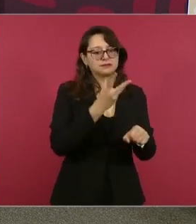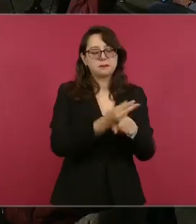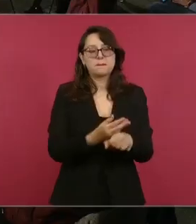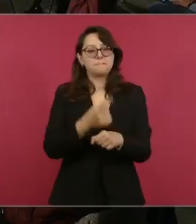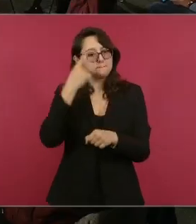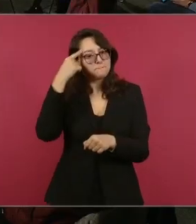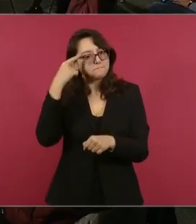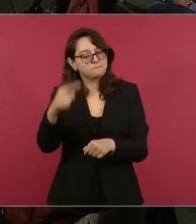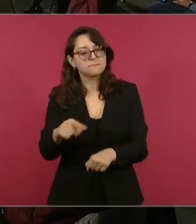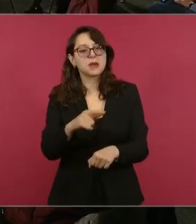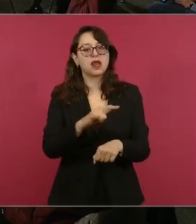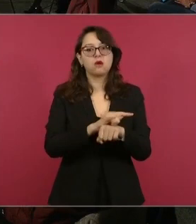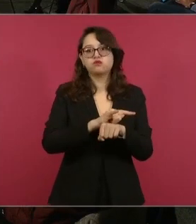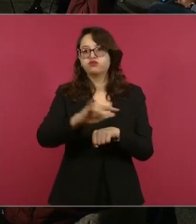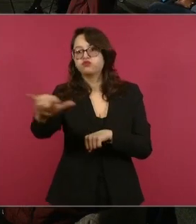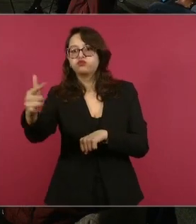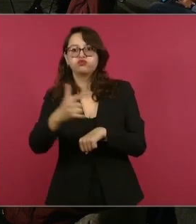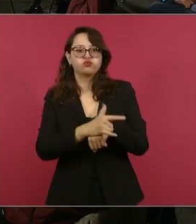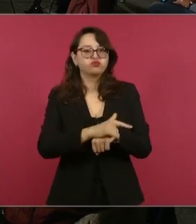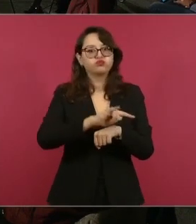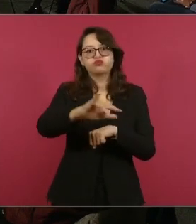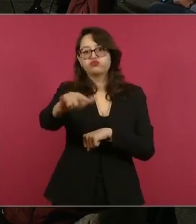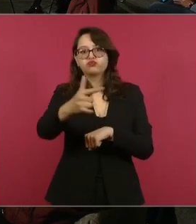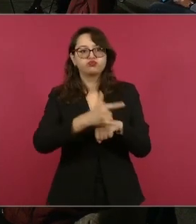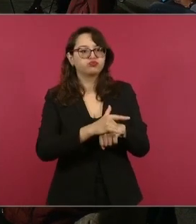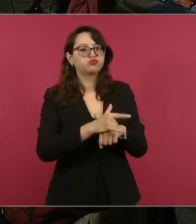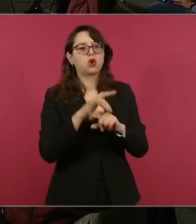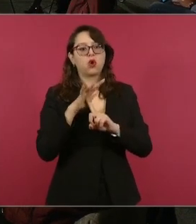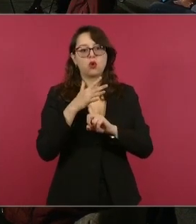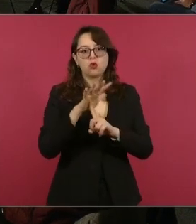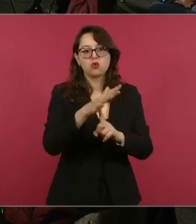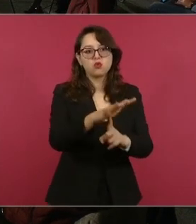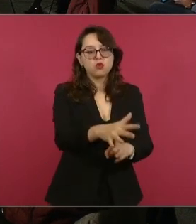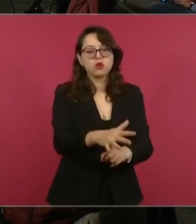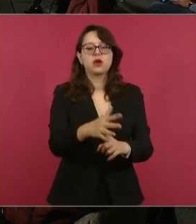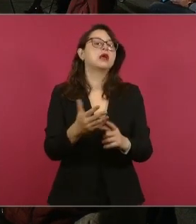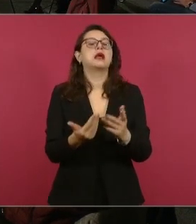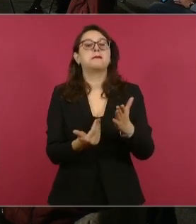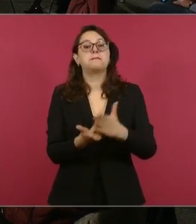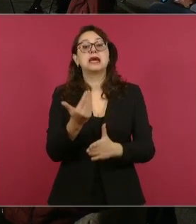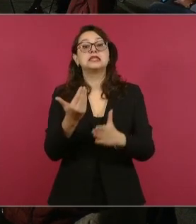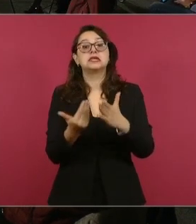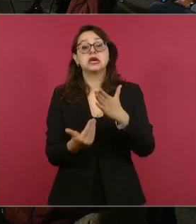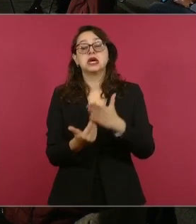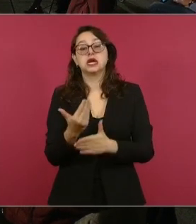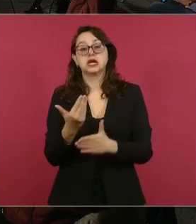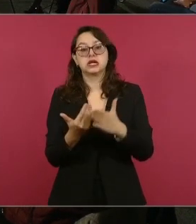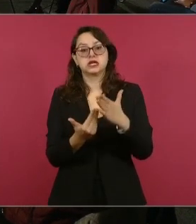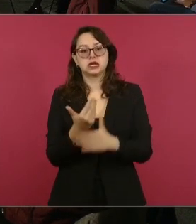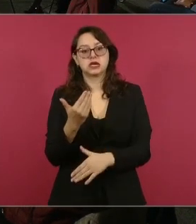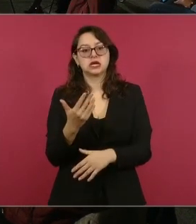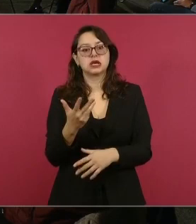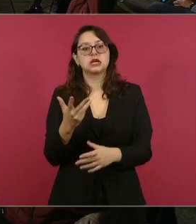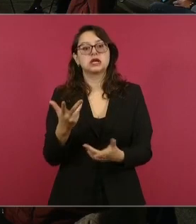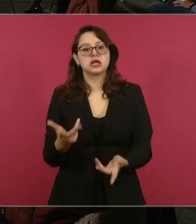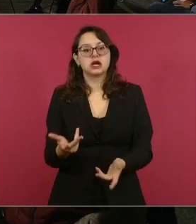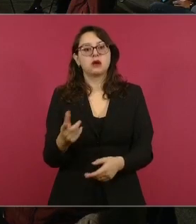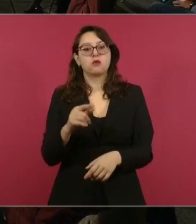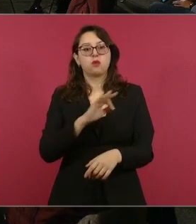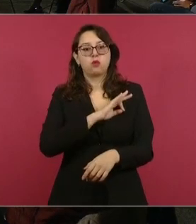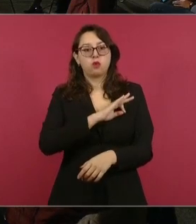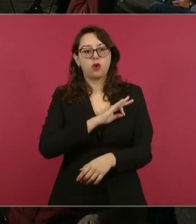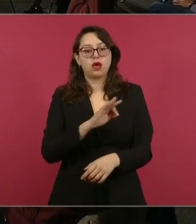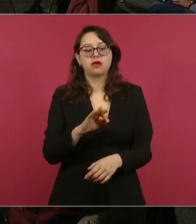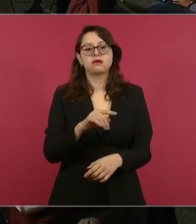comunicaciones y podamos hacer vuelos diurnos hacia la ciudad de